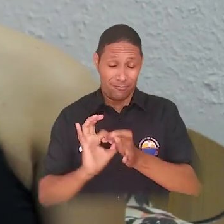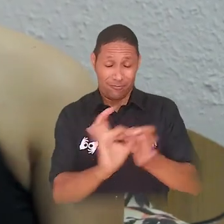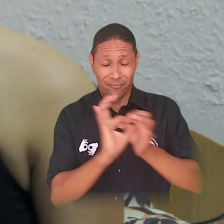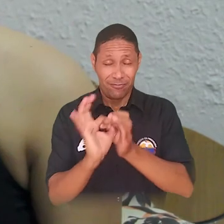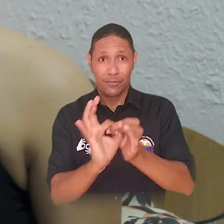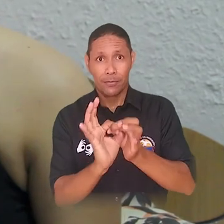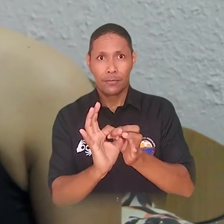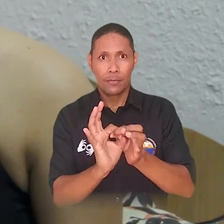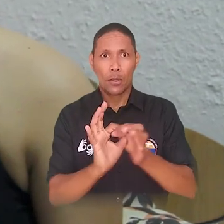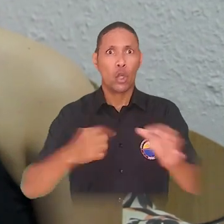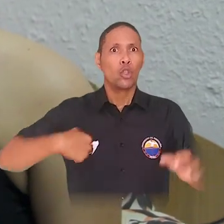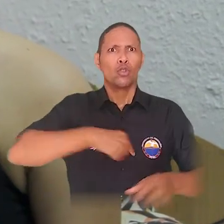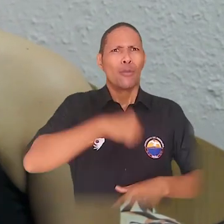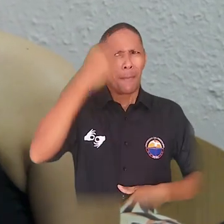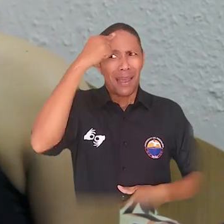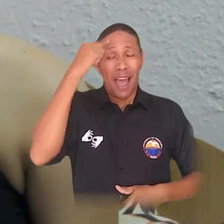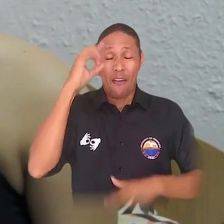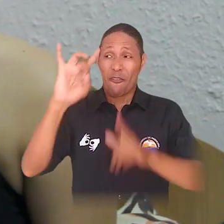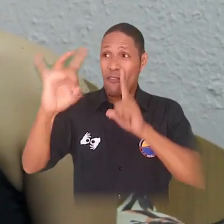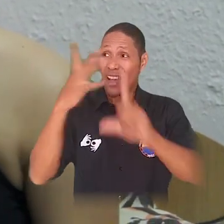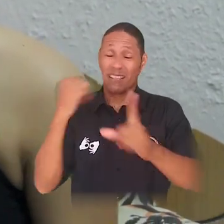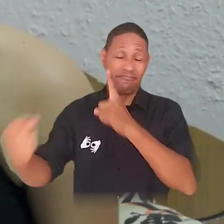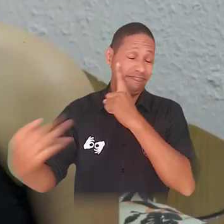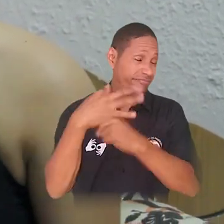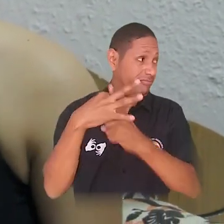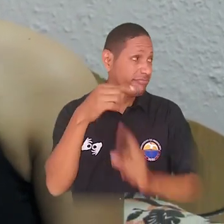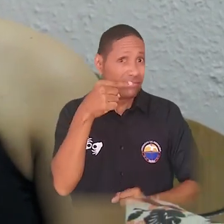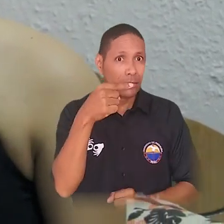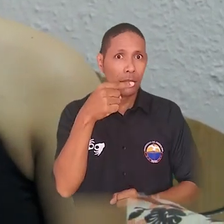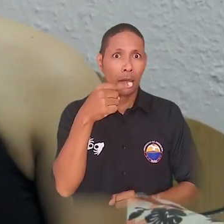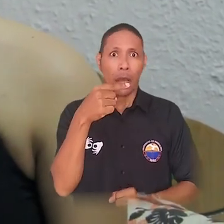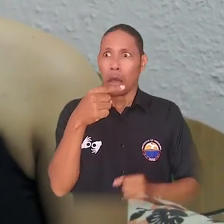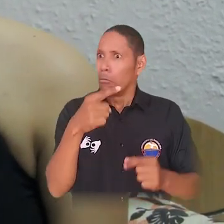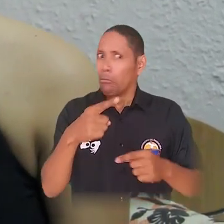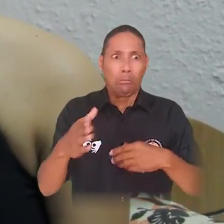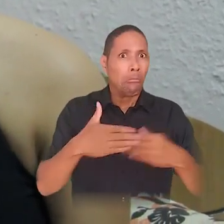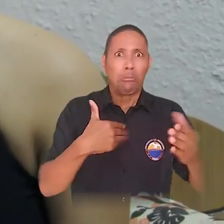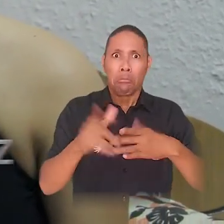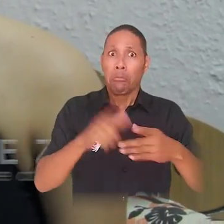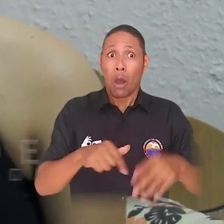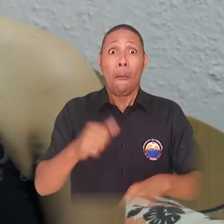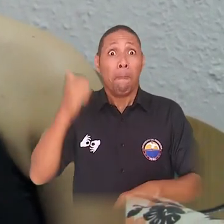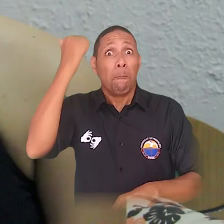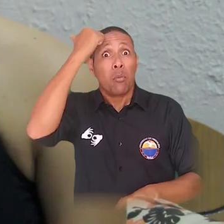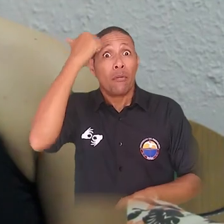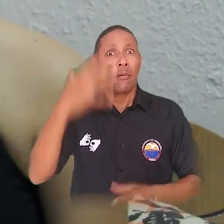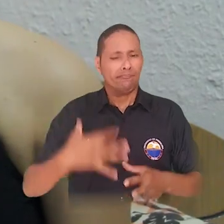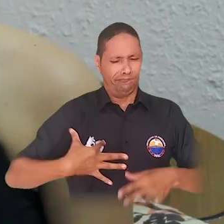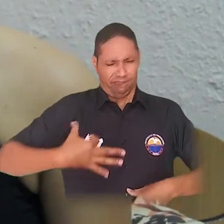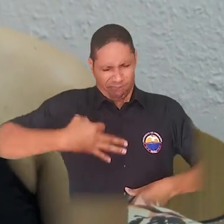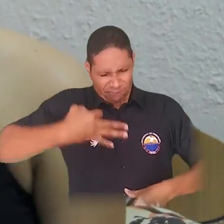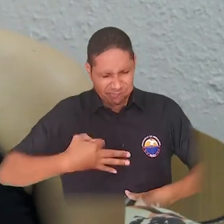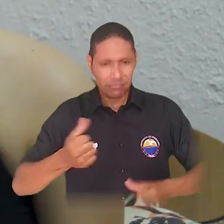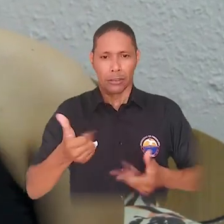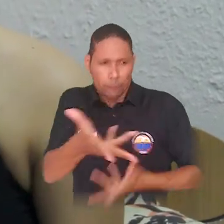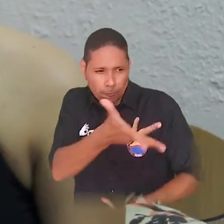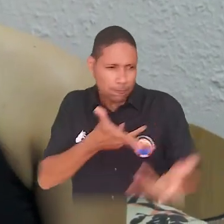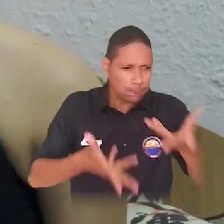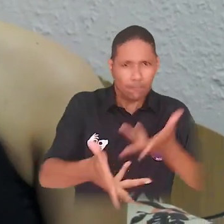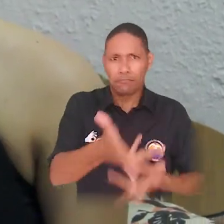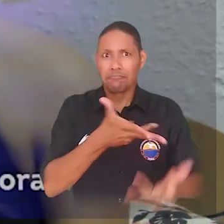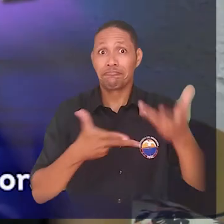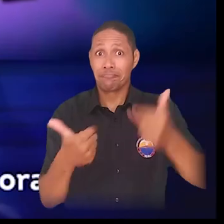que pensábamos que la virtualidad nos iba a afectar en algún punto, pero los profesores muy puntuales, muy facilitadores con